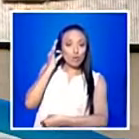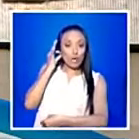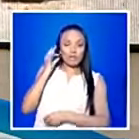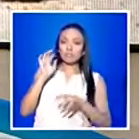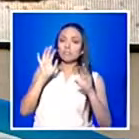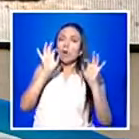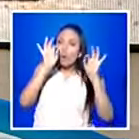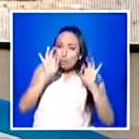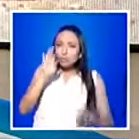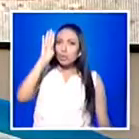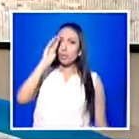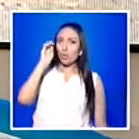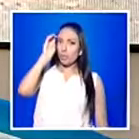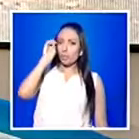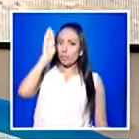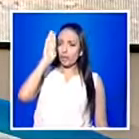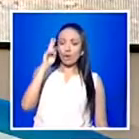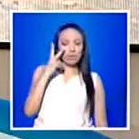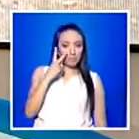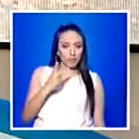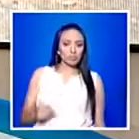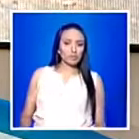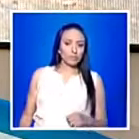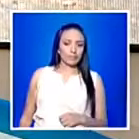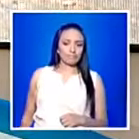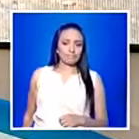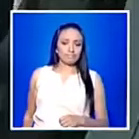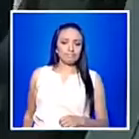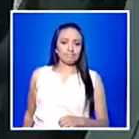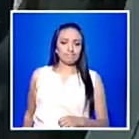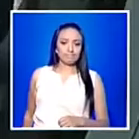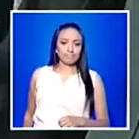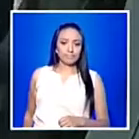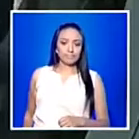un video de seguridad. Vamos a verlo en el siguiente reportaje.